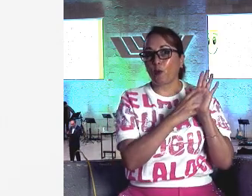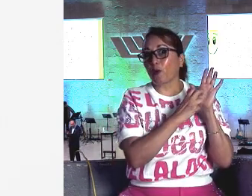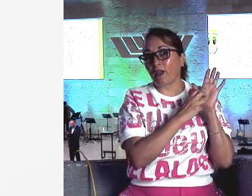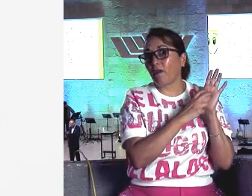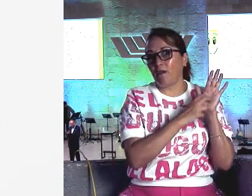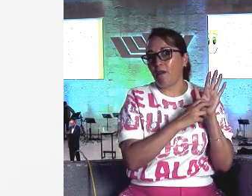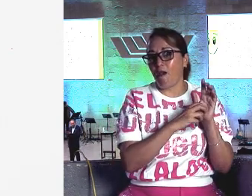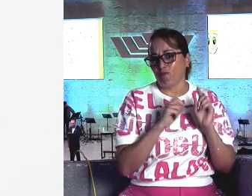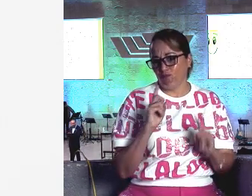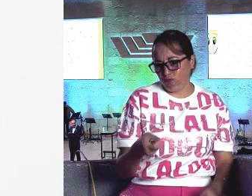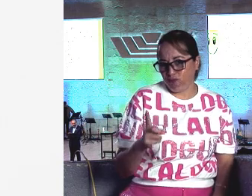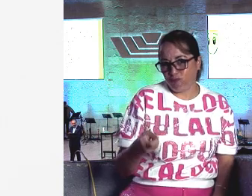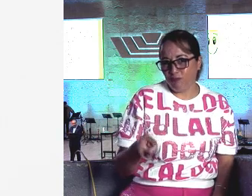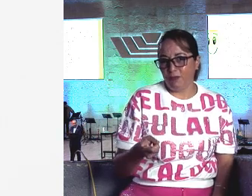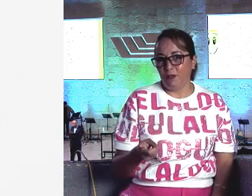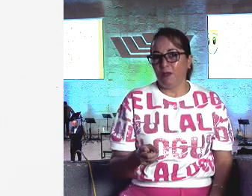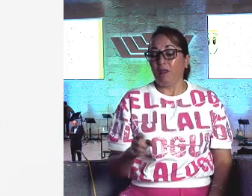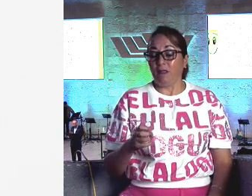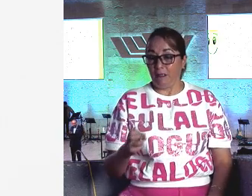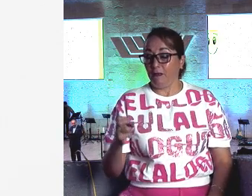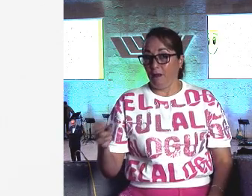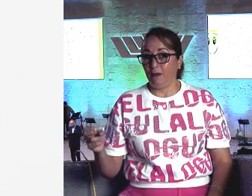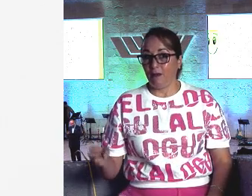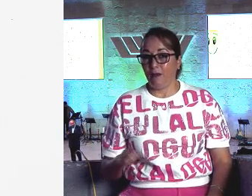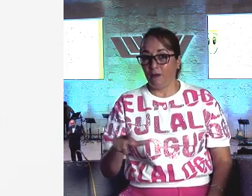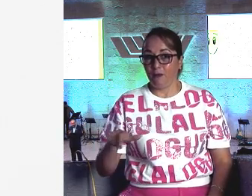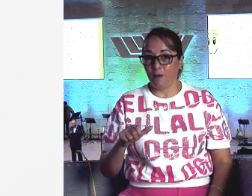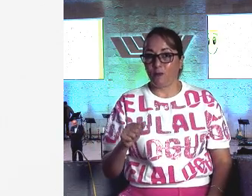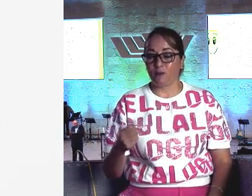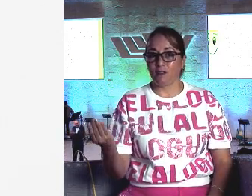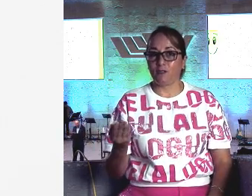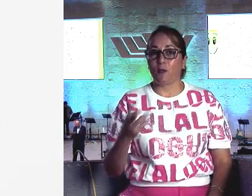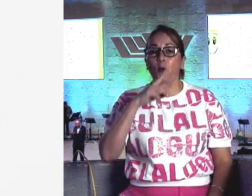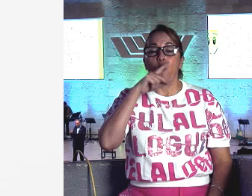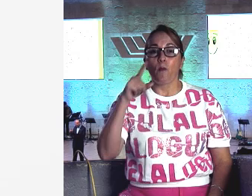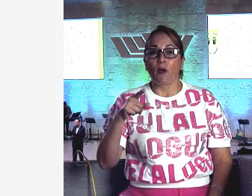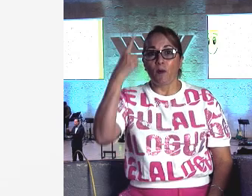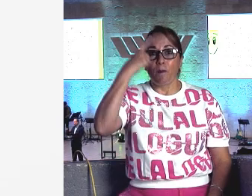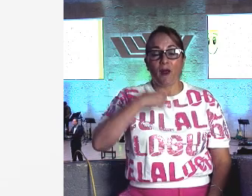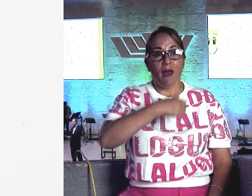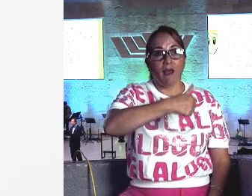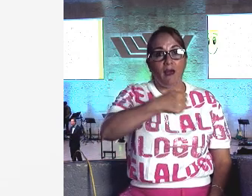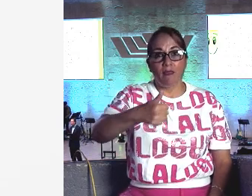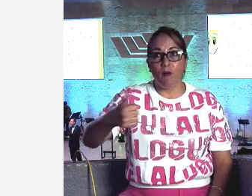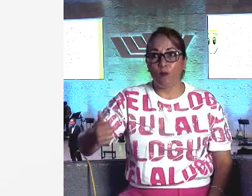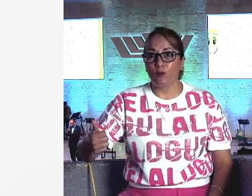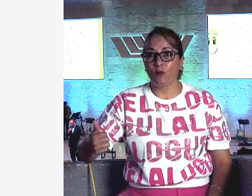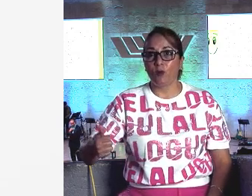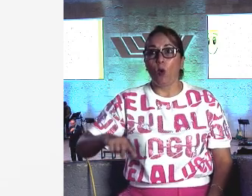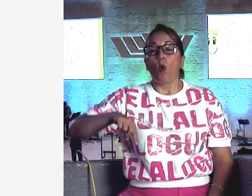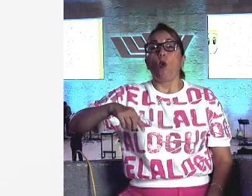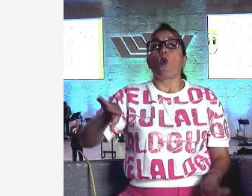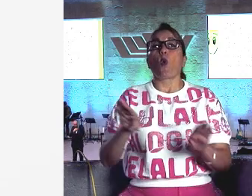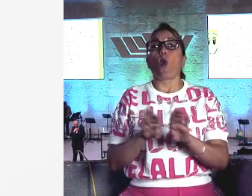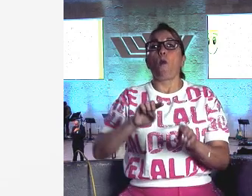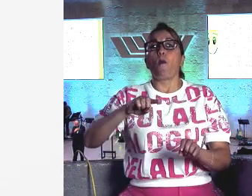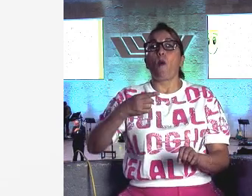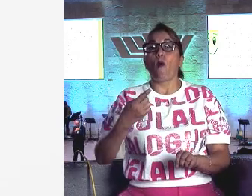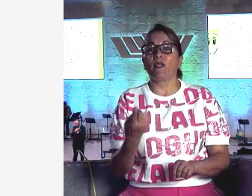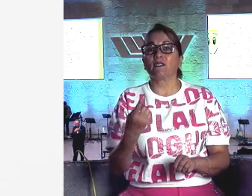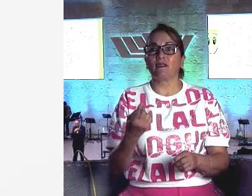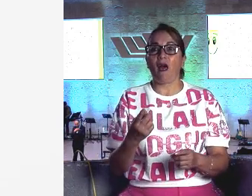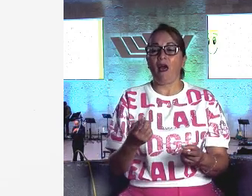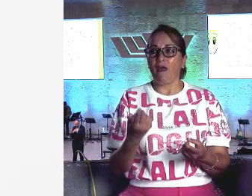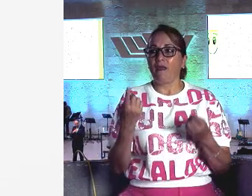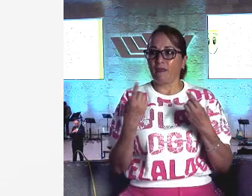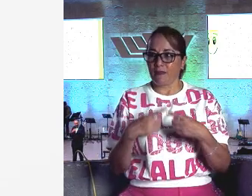lo mejor que pudieron. Pero la disciplina de Dios siempre es buena para nosotros. ¿Cómo es la disciplina de Dios? Buena para